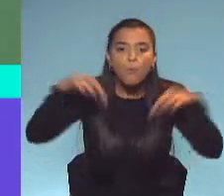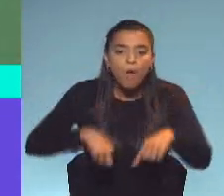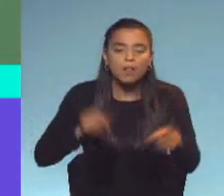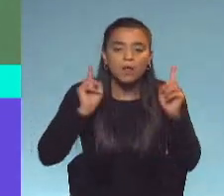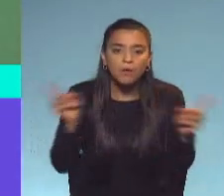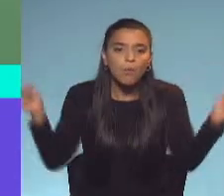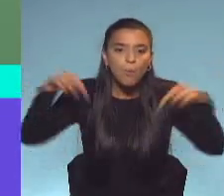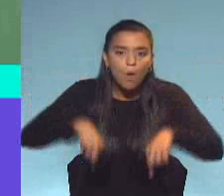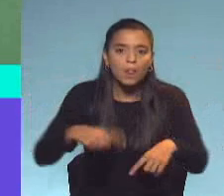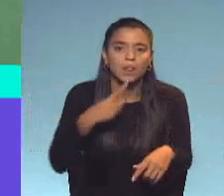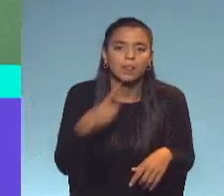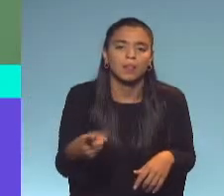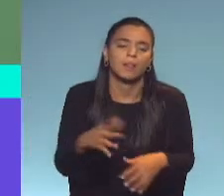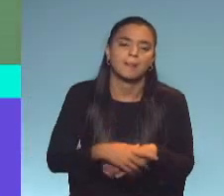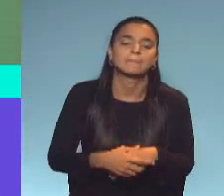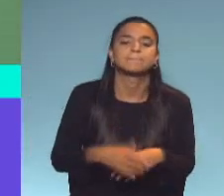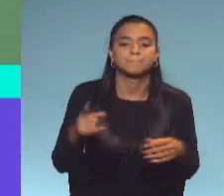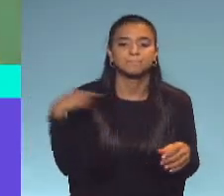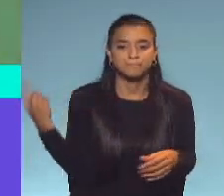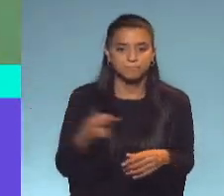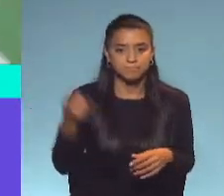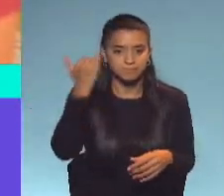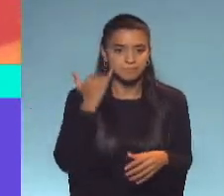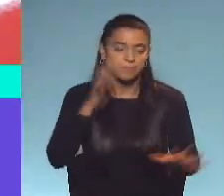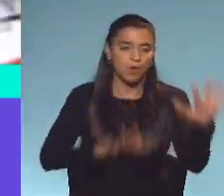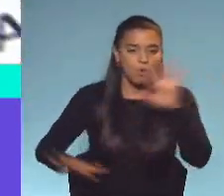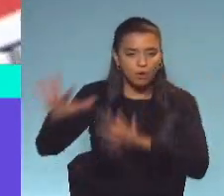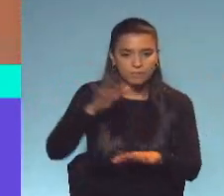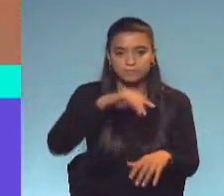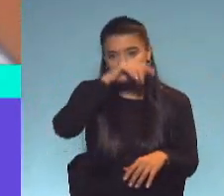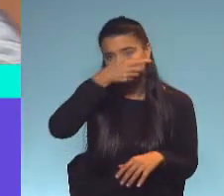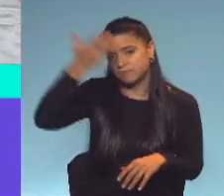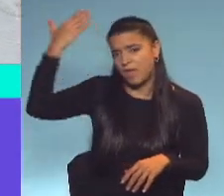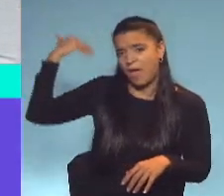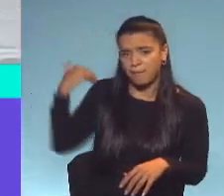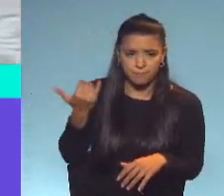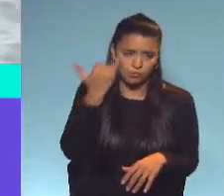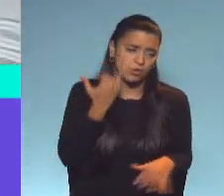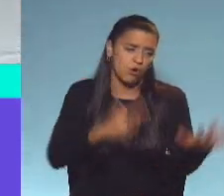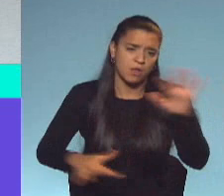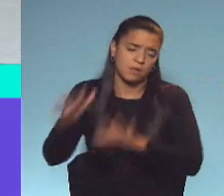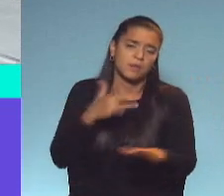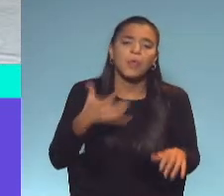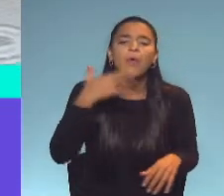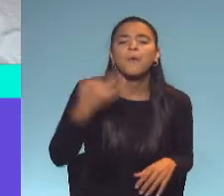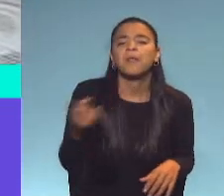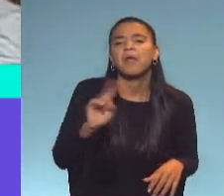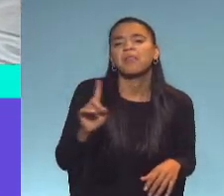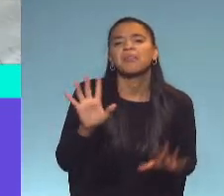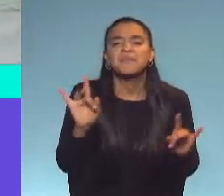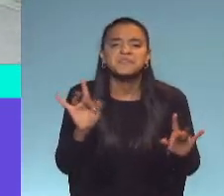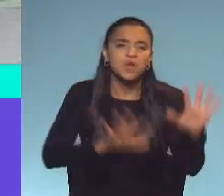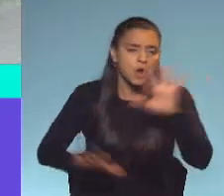docentes al establecimiento. Bueno, nosotros como escuela ya estamos organizados desde hace rato, así que la verdad que no nos fue difícil